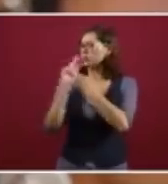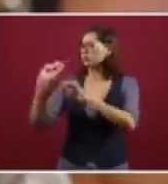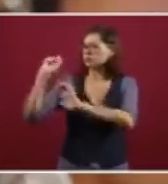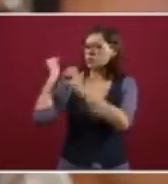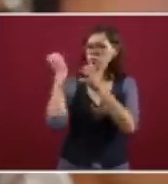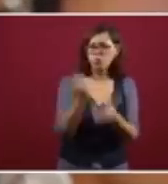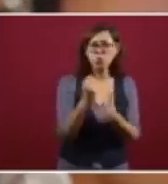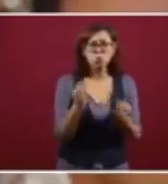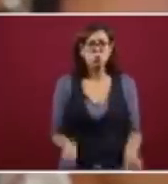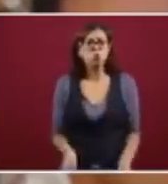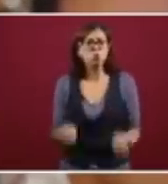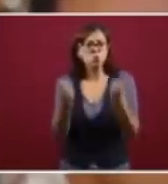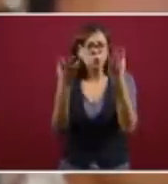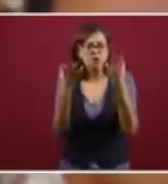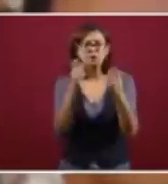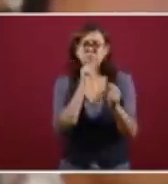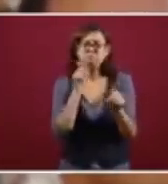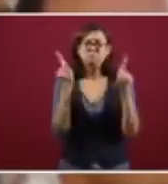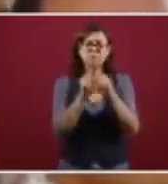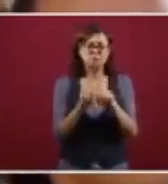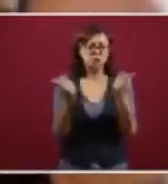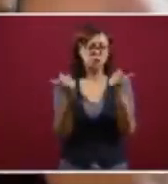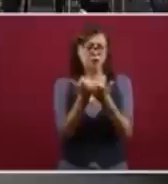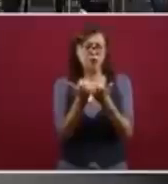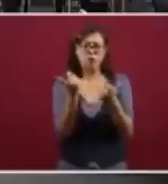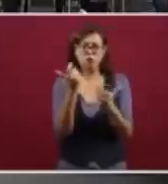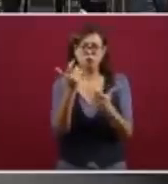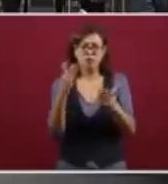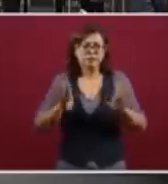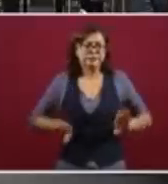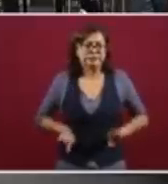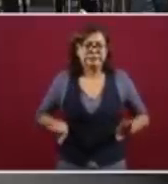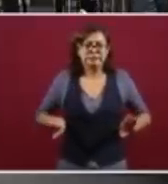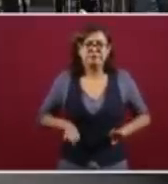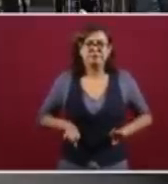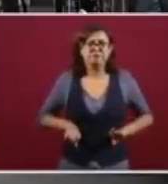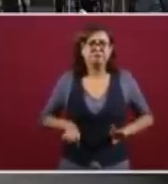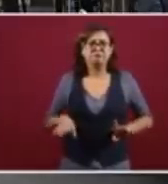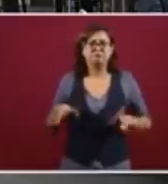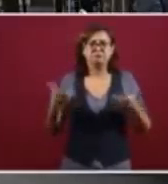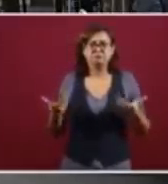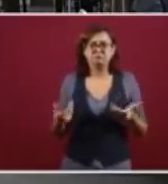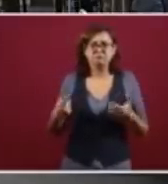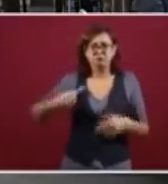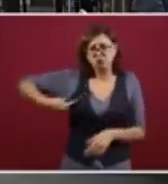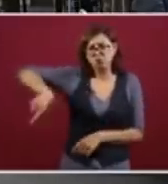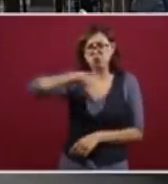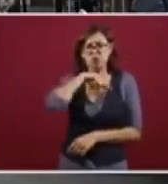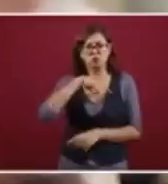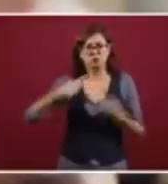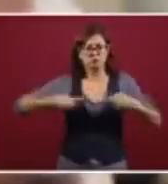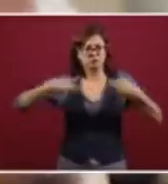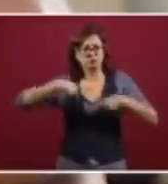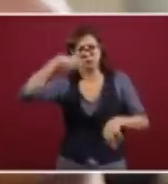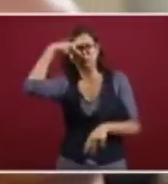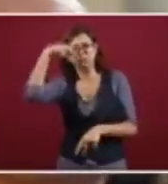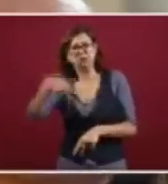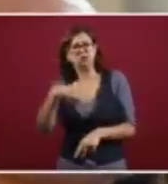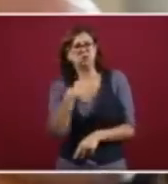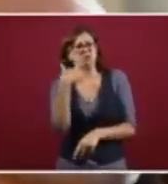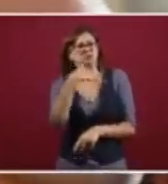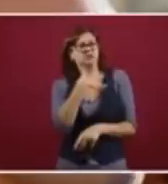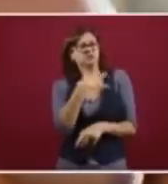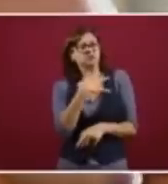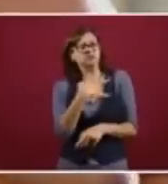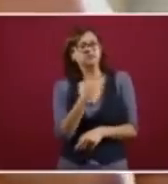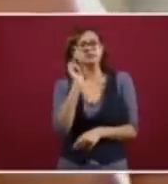Y estos elementos económicos, ¿qué señal mandan a nosotros como mexicanos y a nivel